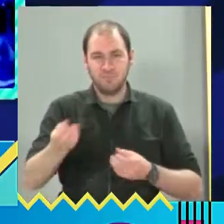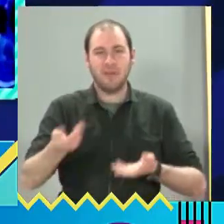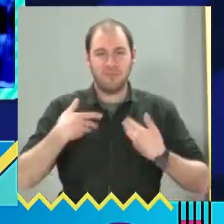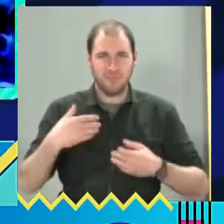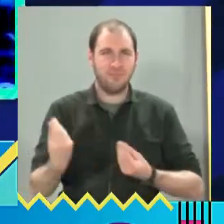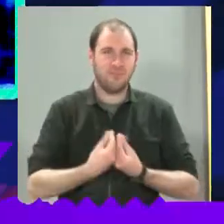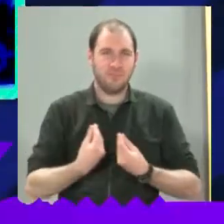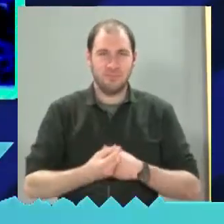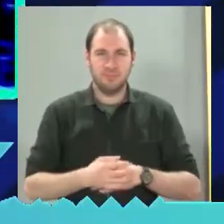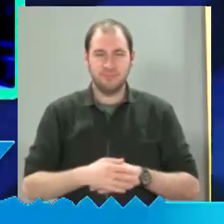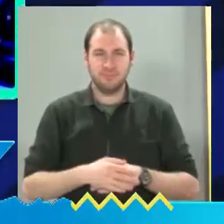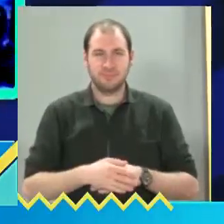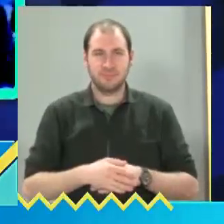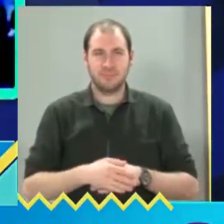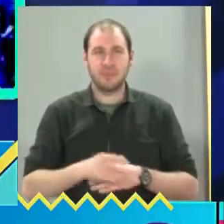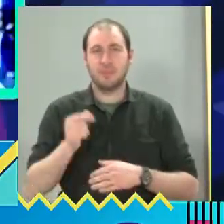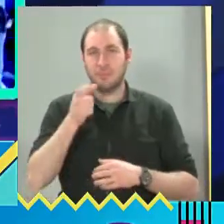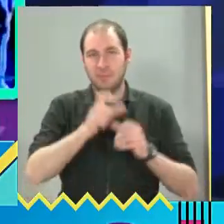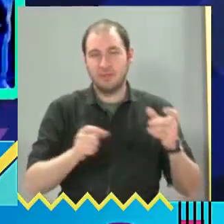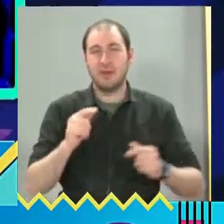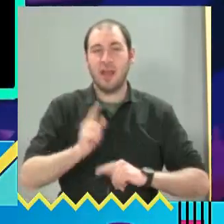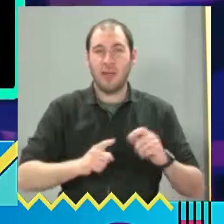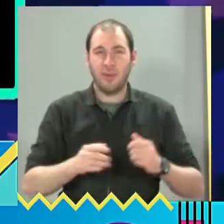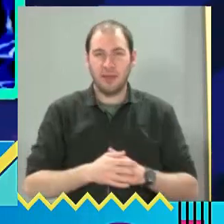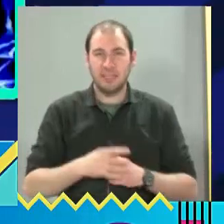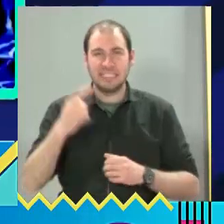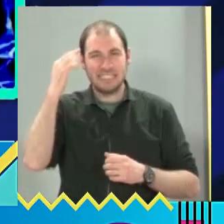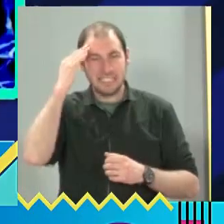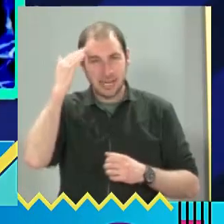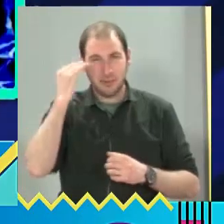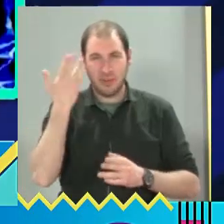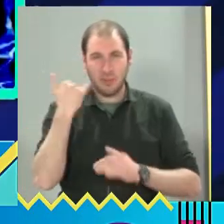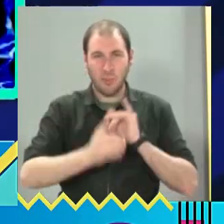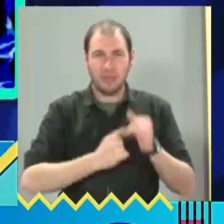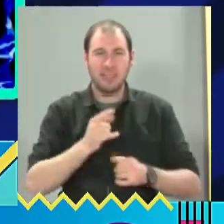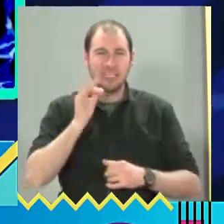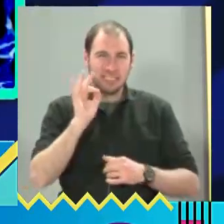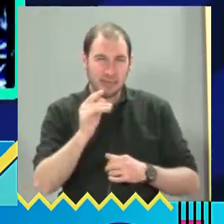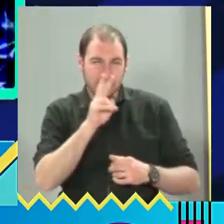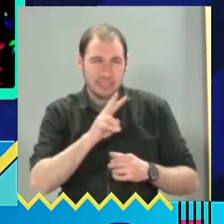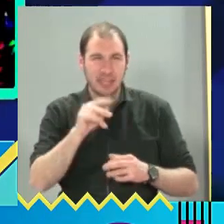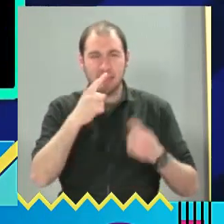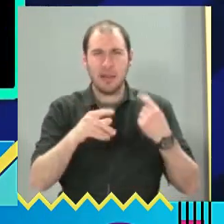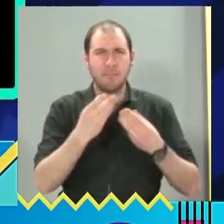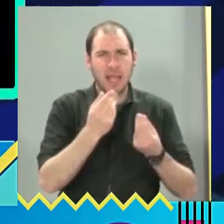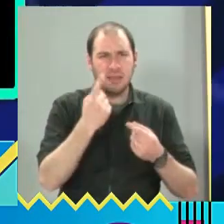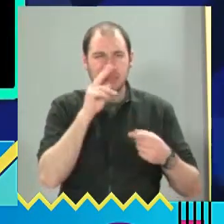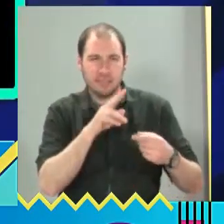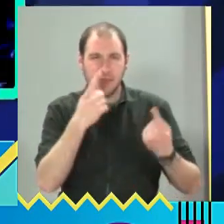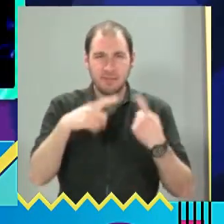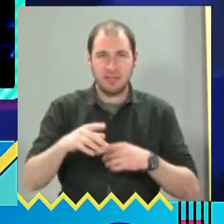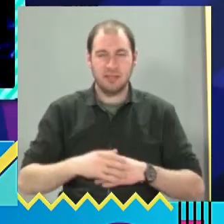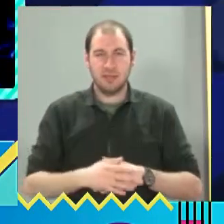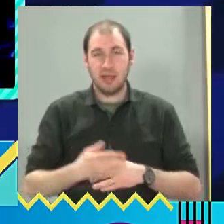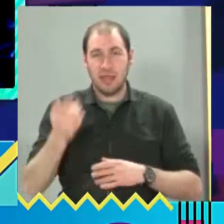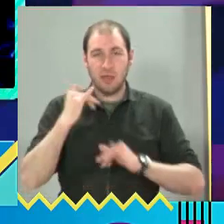esto. Vos tenés gente que nuestro cerebro, como te decía, percibe de manera distinta el miedo. Entonces,